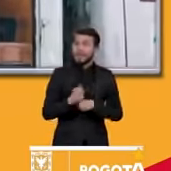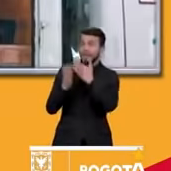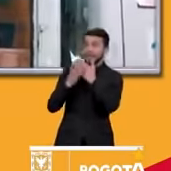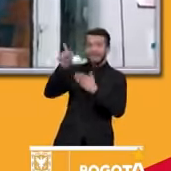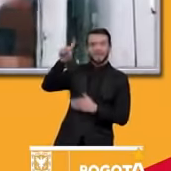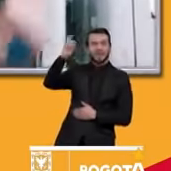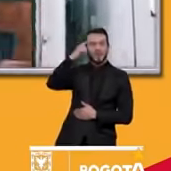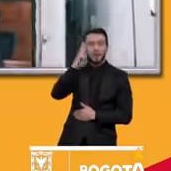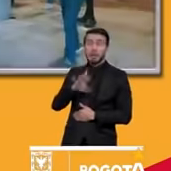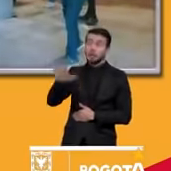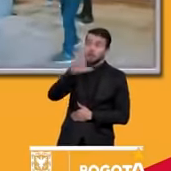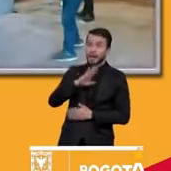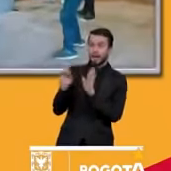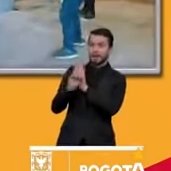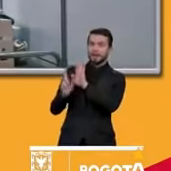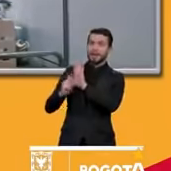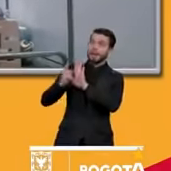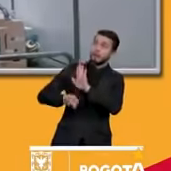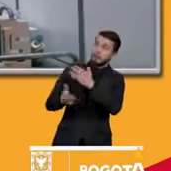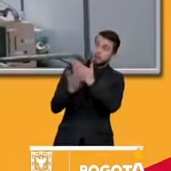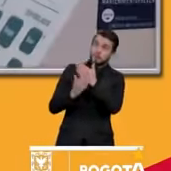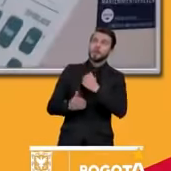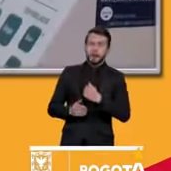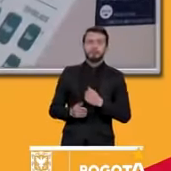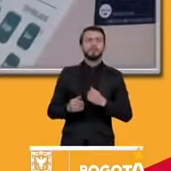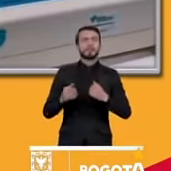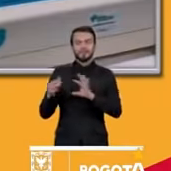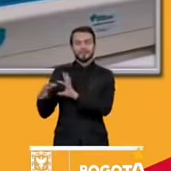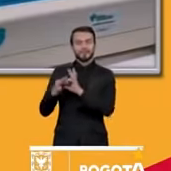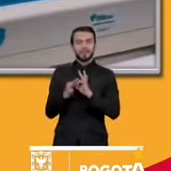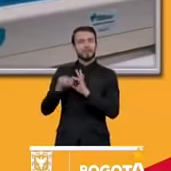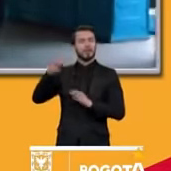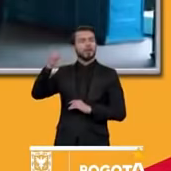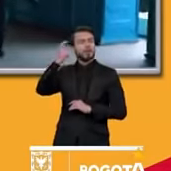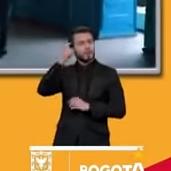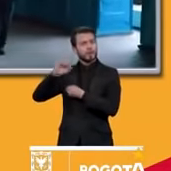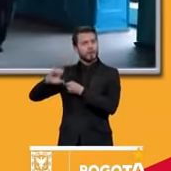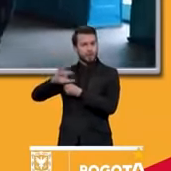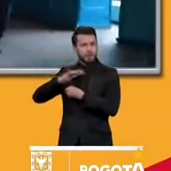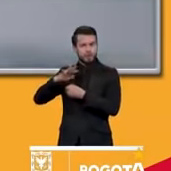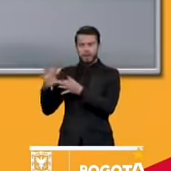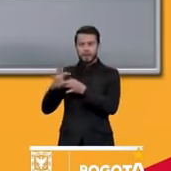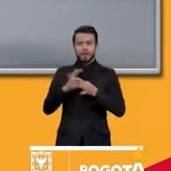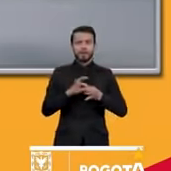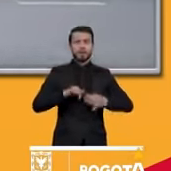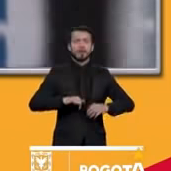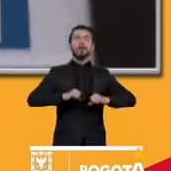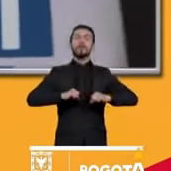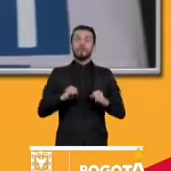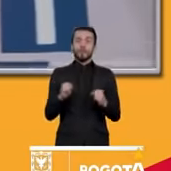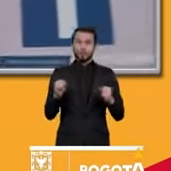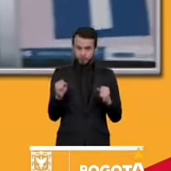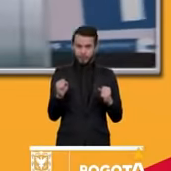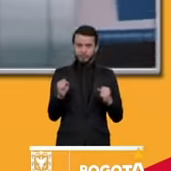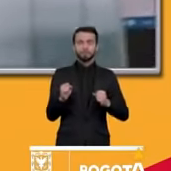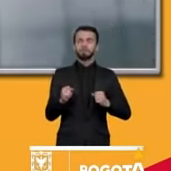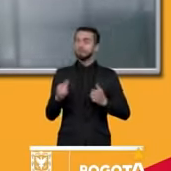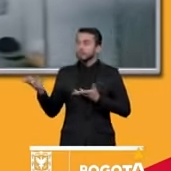Salud, tanto en Bogotá como en Cundinamarca, necesitamos ser los coordinadores